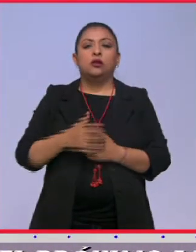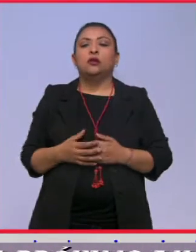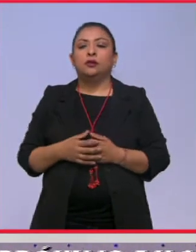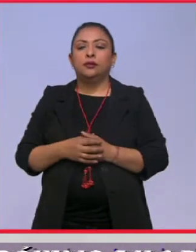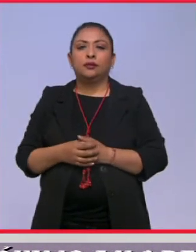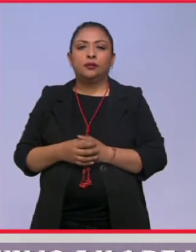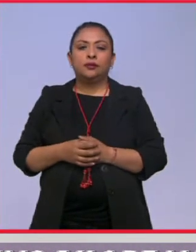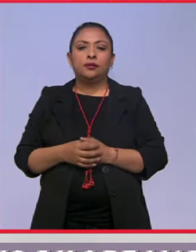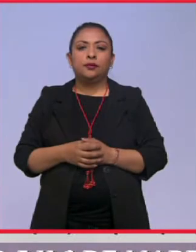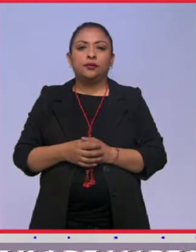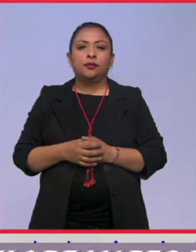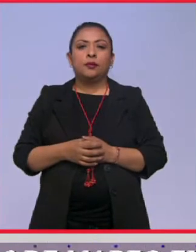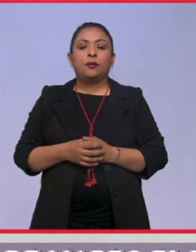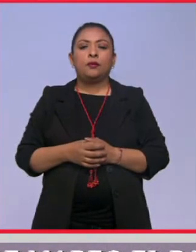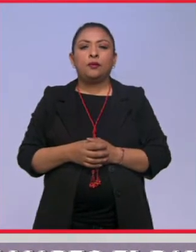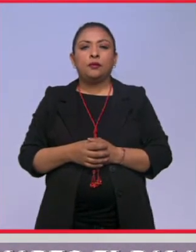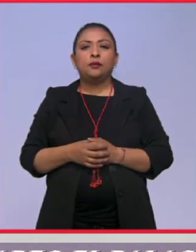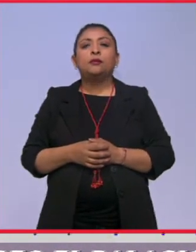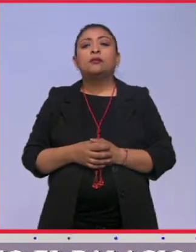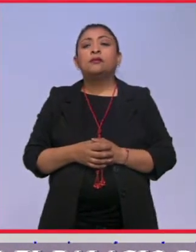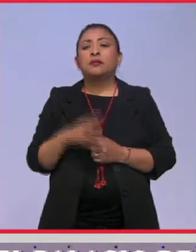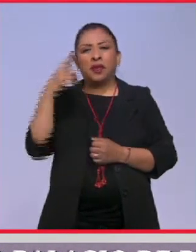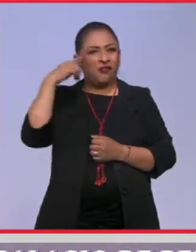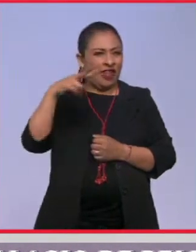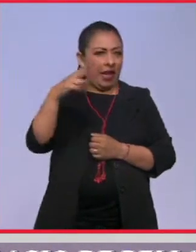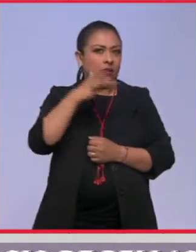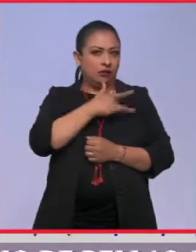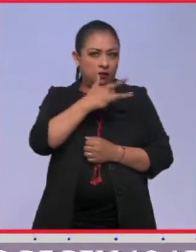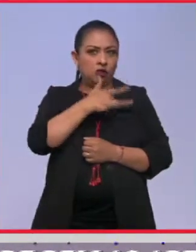poco más. El corazón